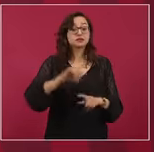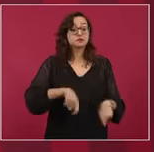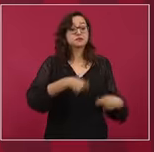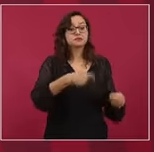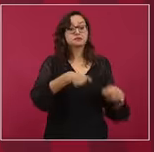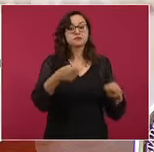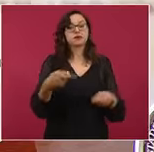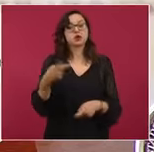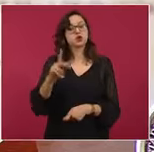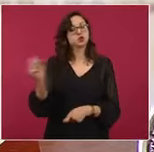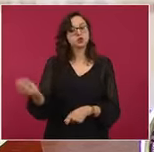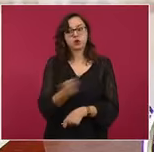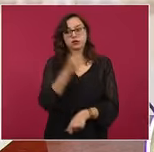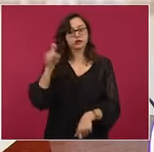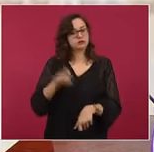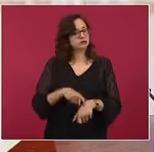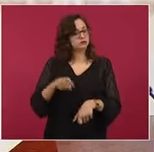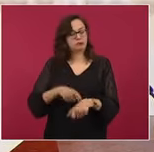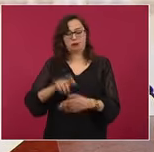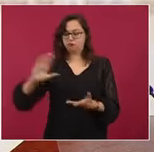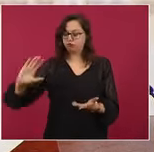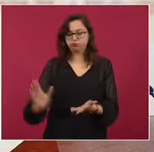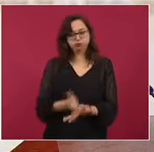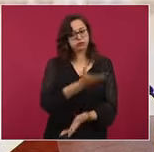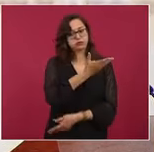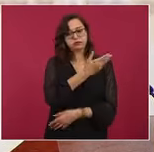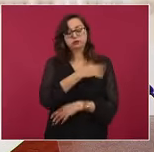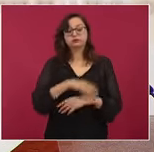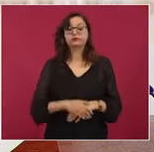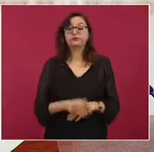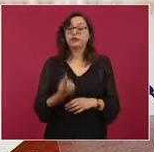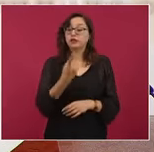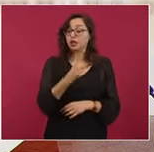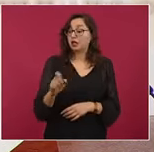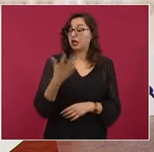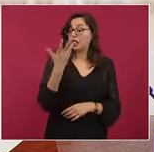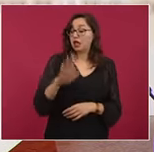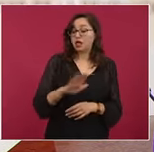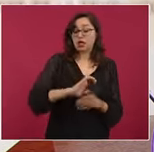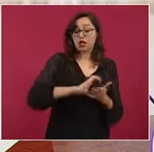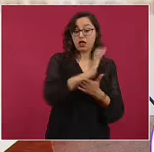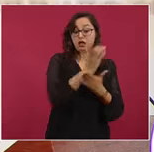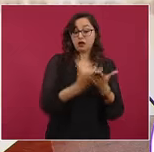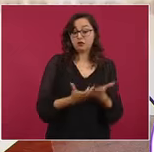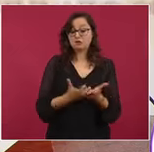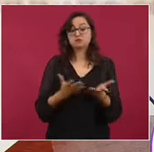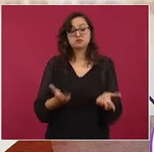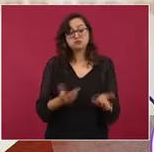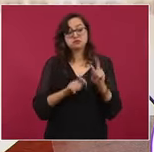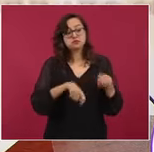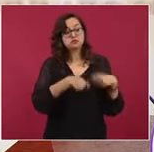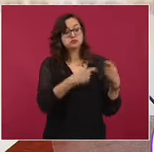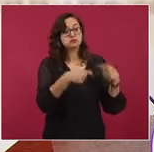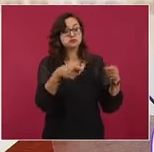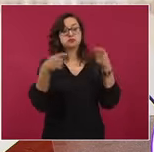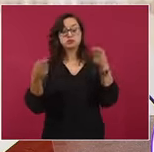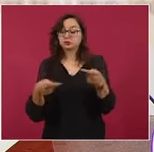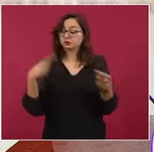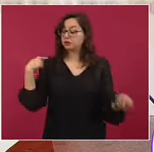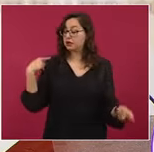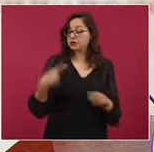Pero de esos 110 contratos, ya han pasado